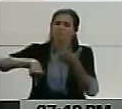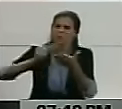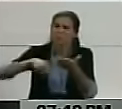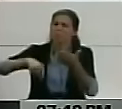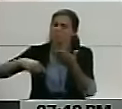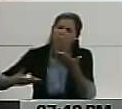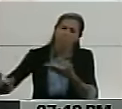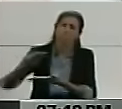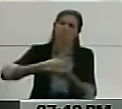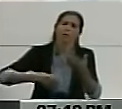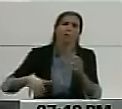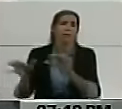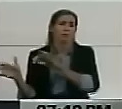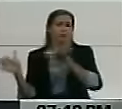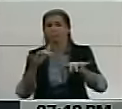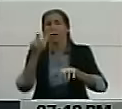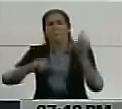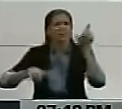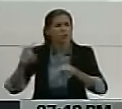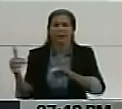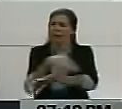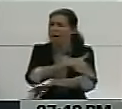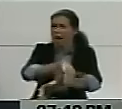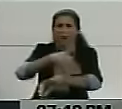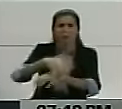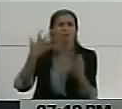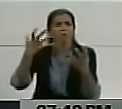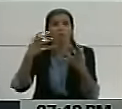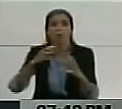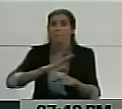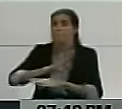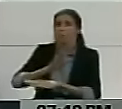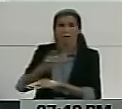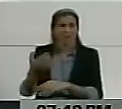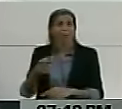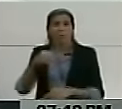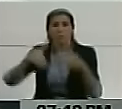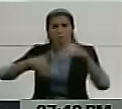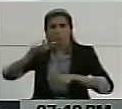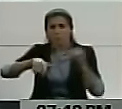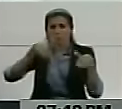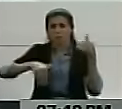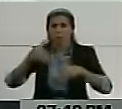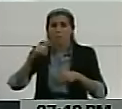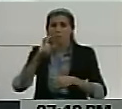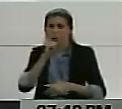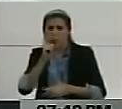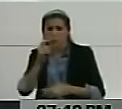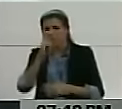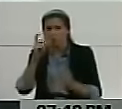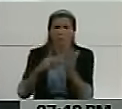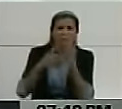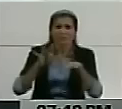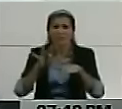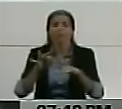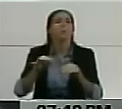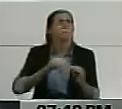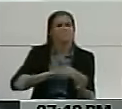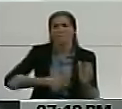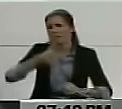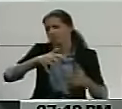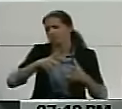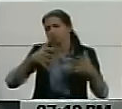más gente en la calle, más gente que la que votó por Maduro en el año 2013. Por un lado eso, y por otro lado la Constitución.